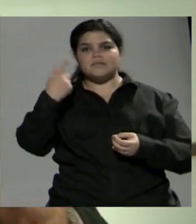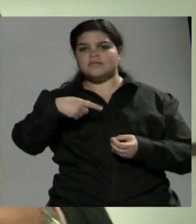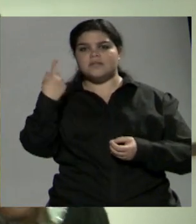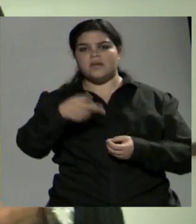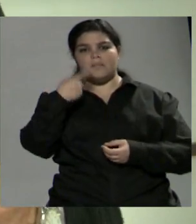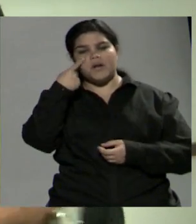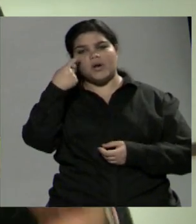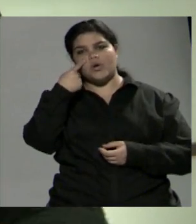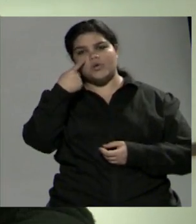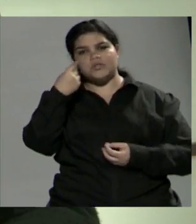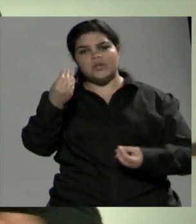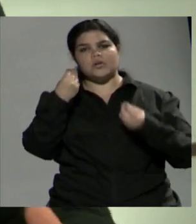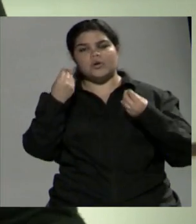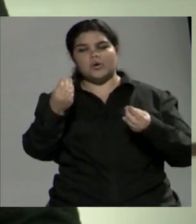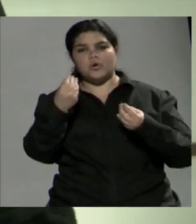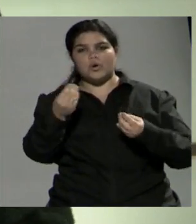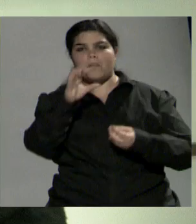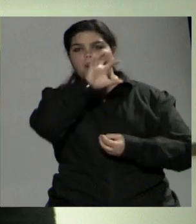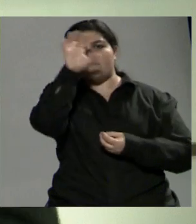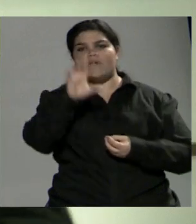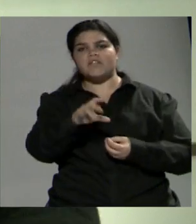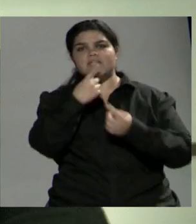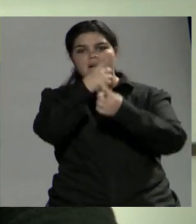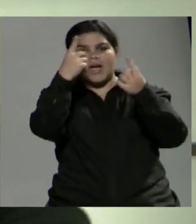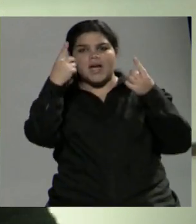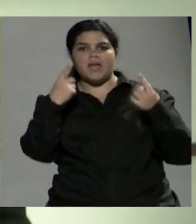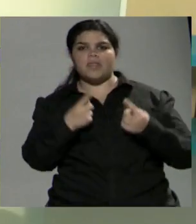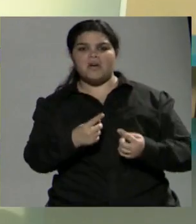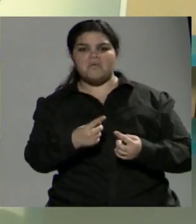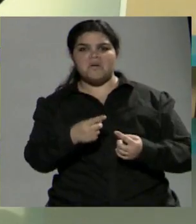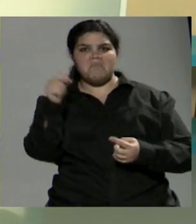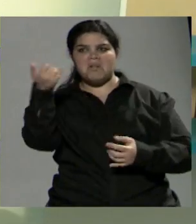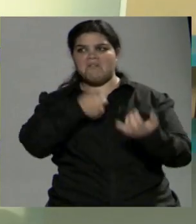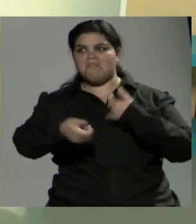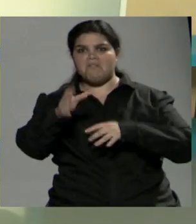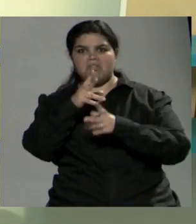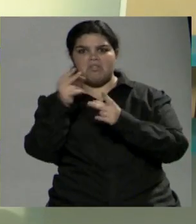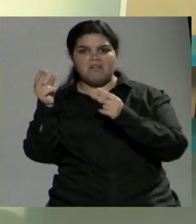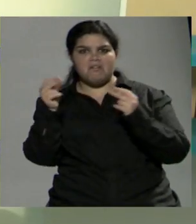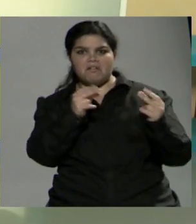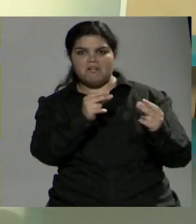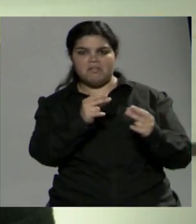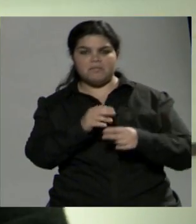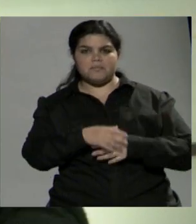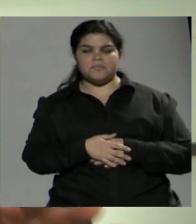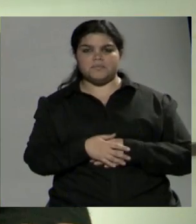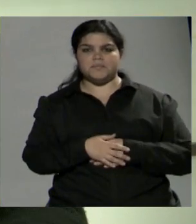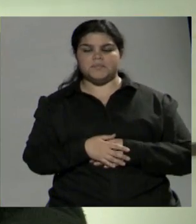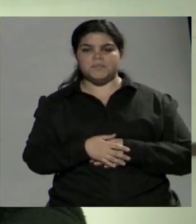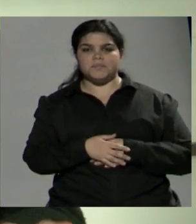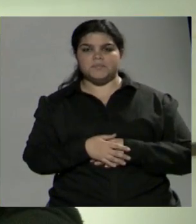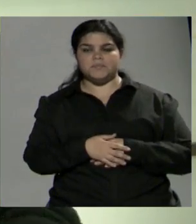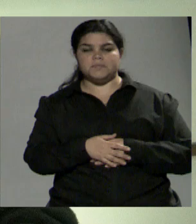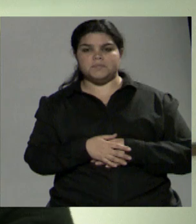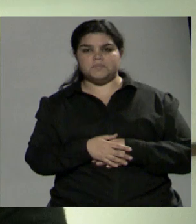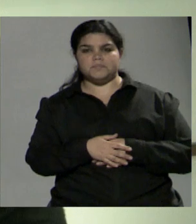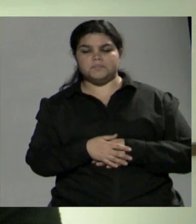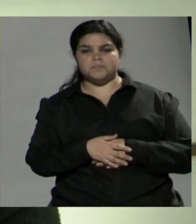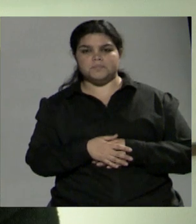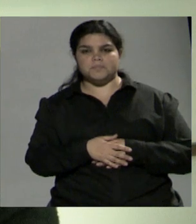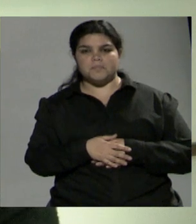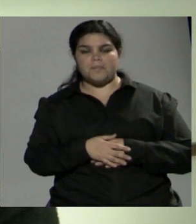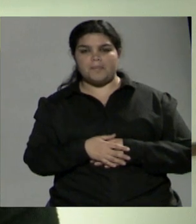tal punto que ustedes se darán cuenta que recién ahora tenemos alguna información del resto del país, porque